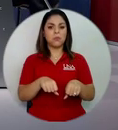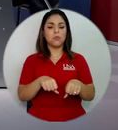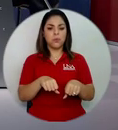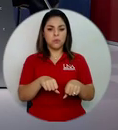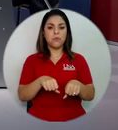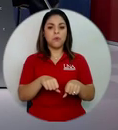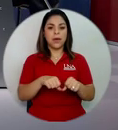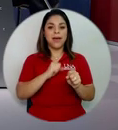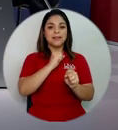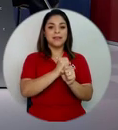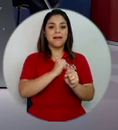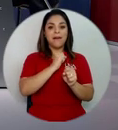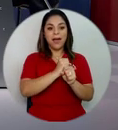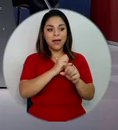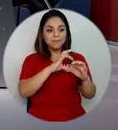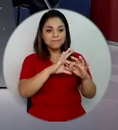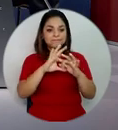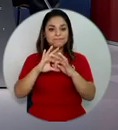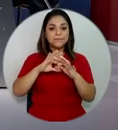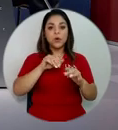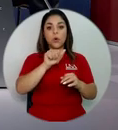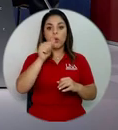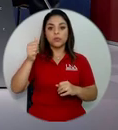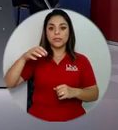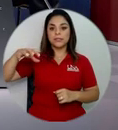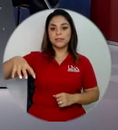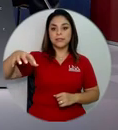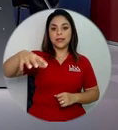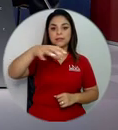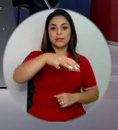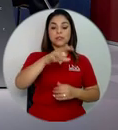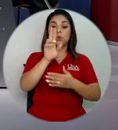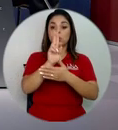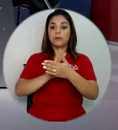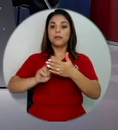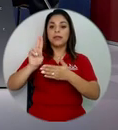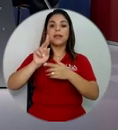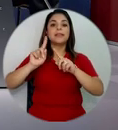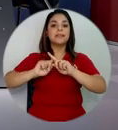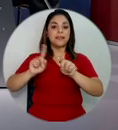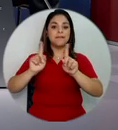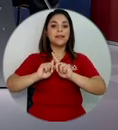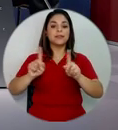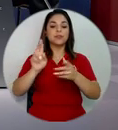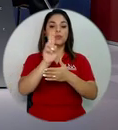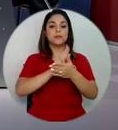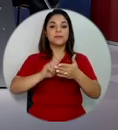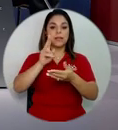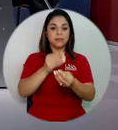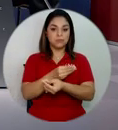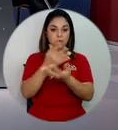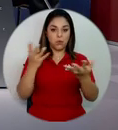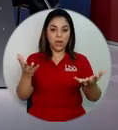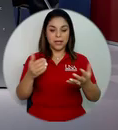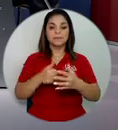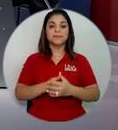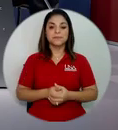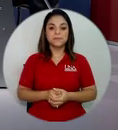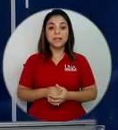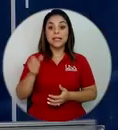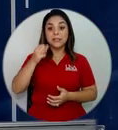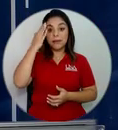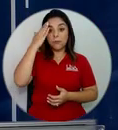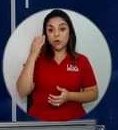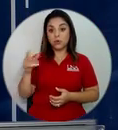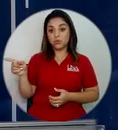sea emulado en otras instancias universitarias de las diferentes universidades públicas, ¿no? Sí,